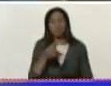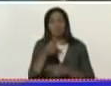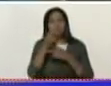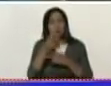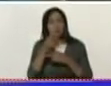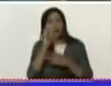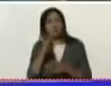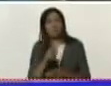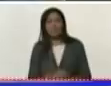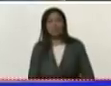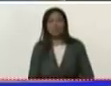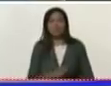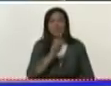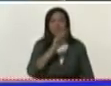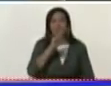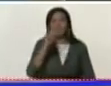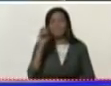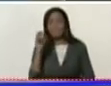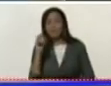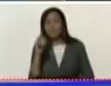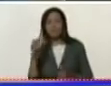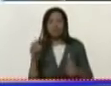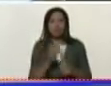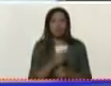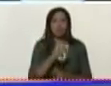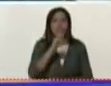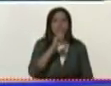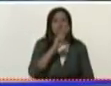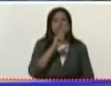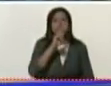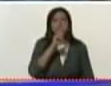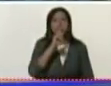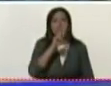De 120 fusiles se recuperaron 111.